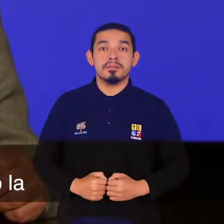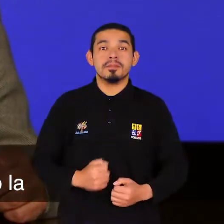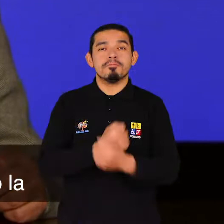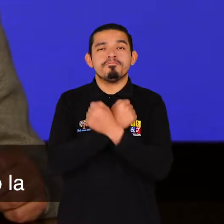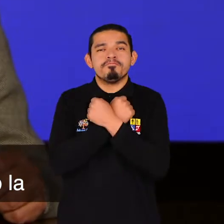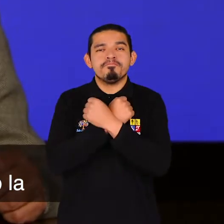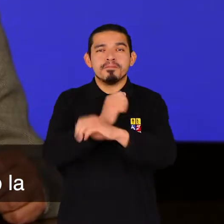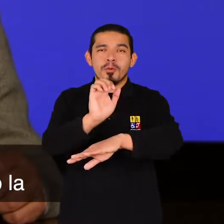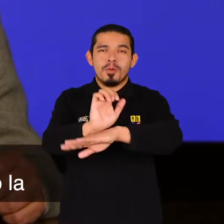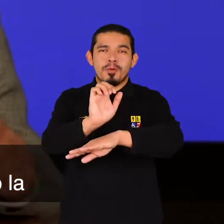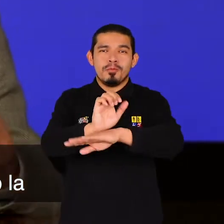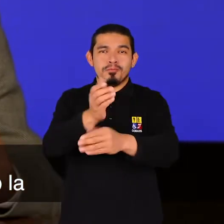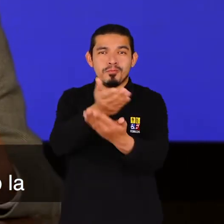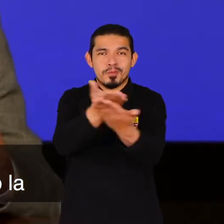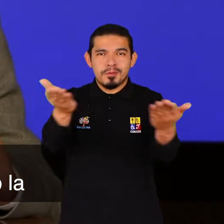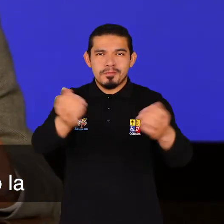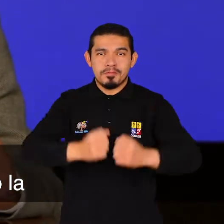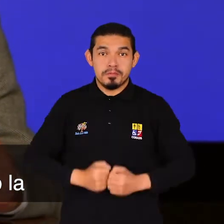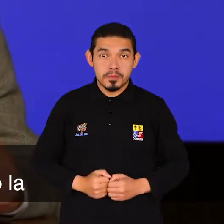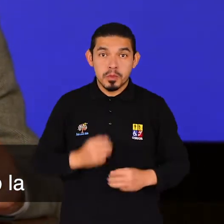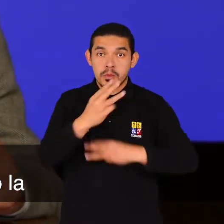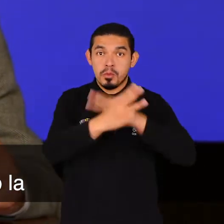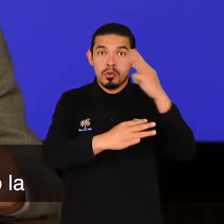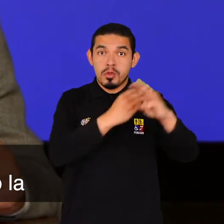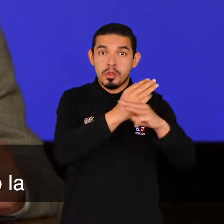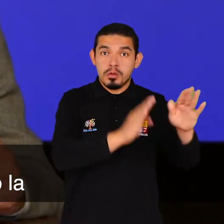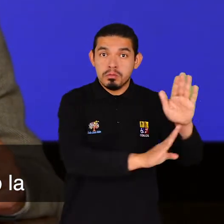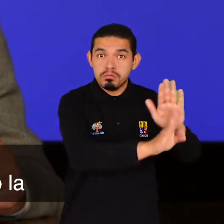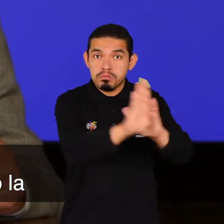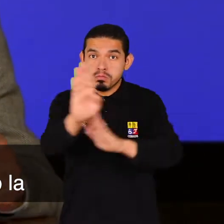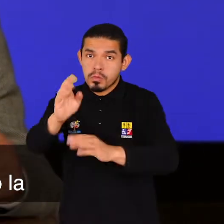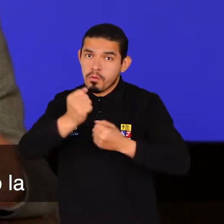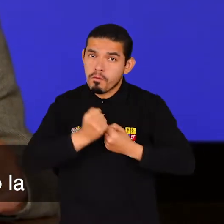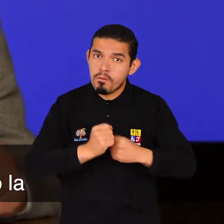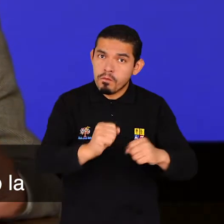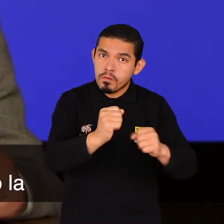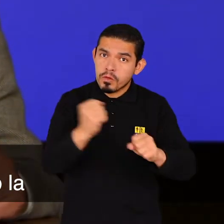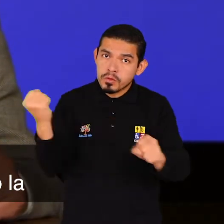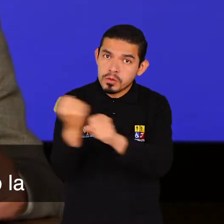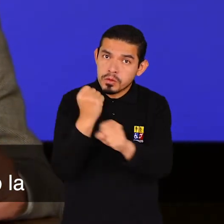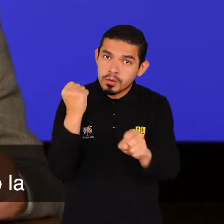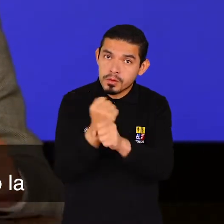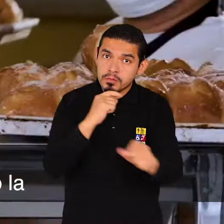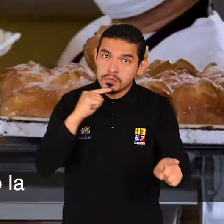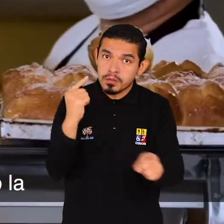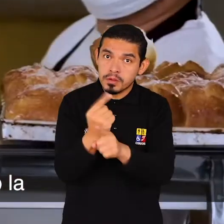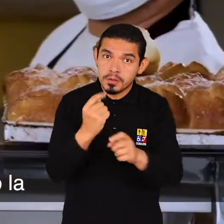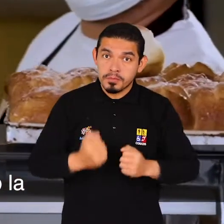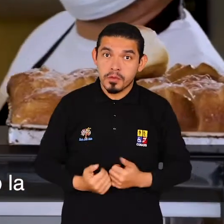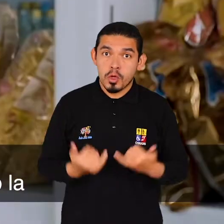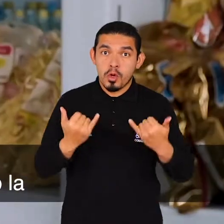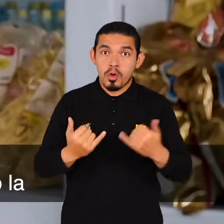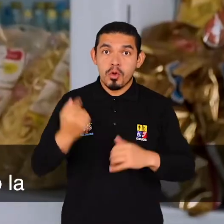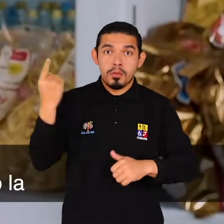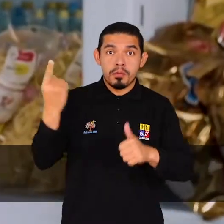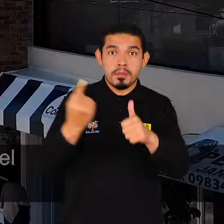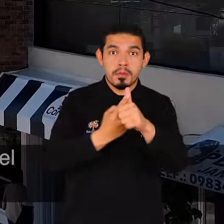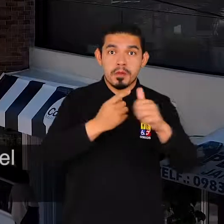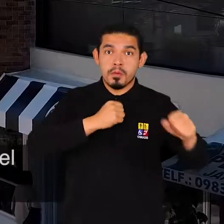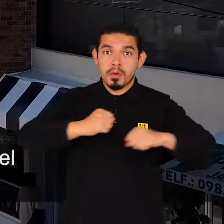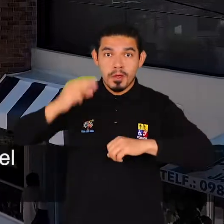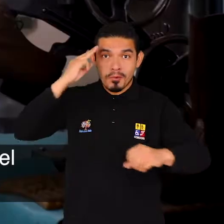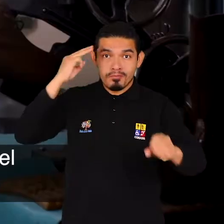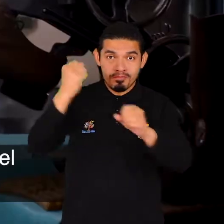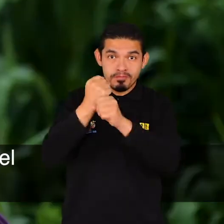Queridos ecuatorianos, el mundo se ha forjado con el esfuerzo inmenso de los trabajadores. Este 1 de mayo, la